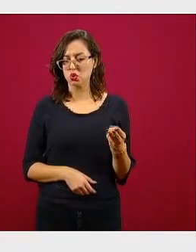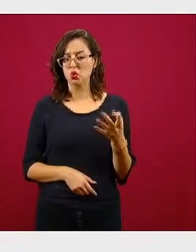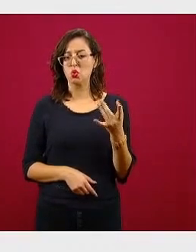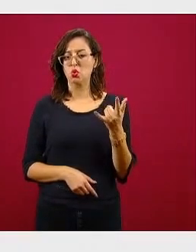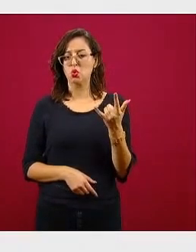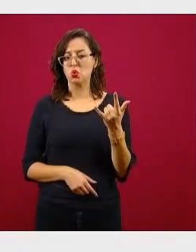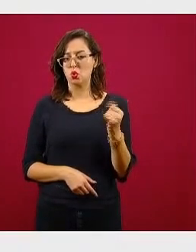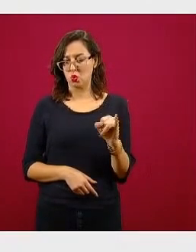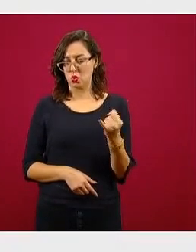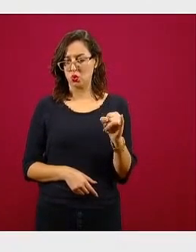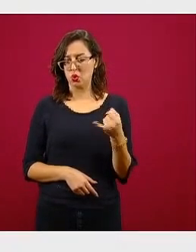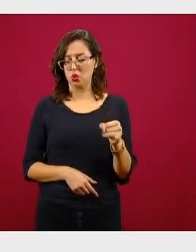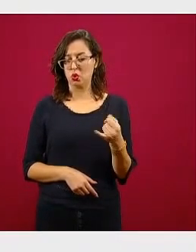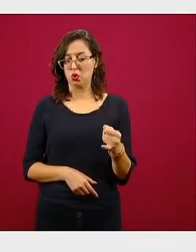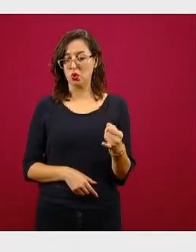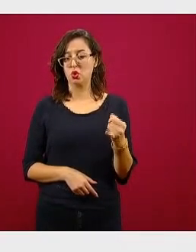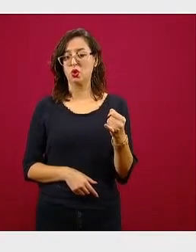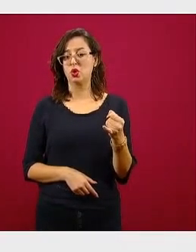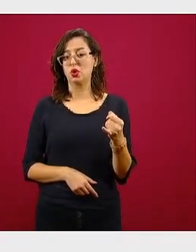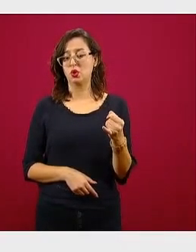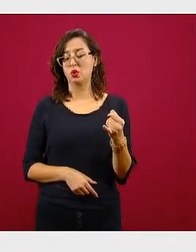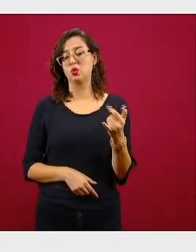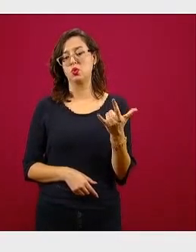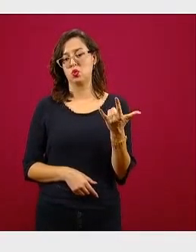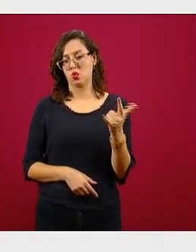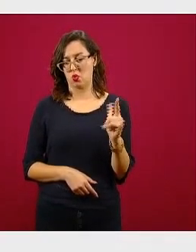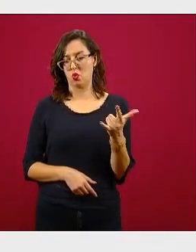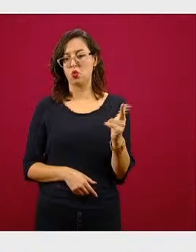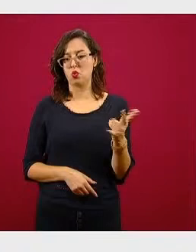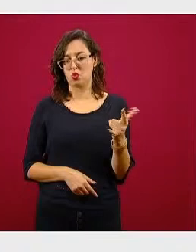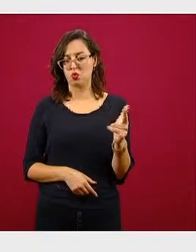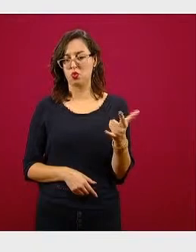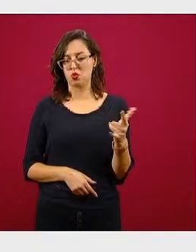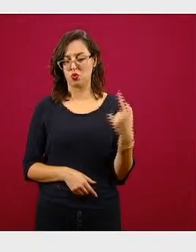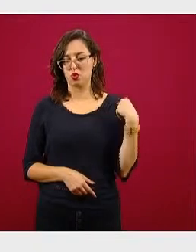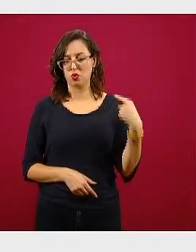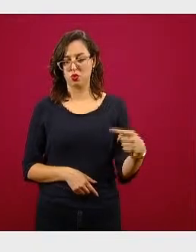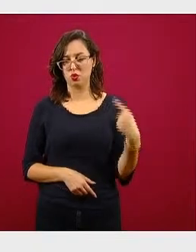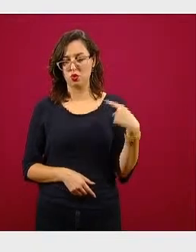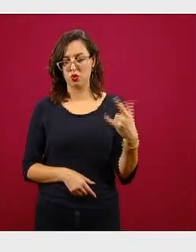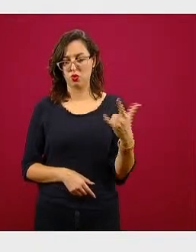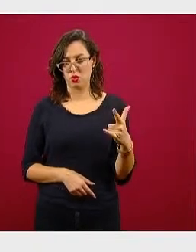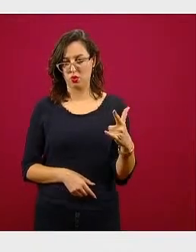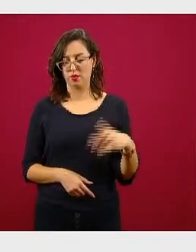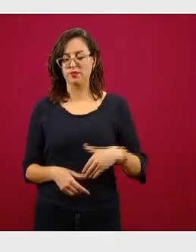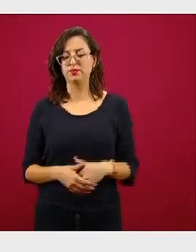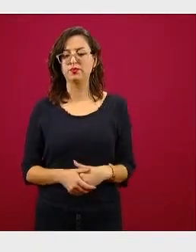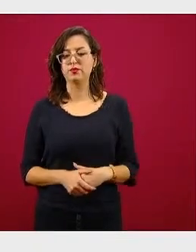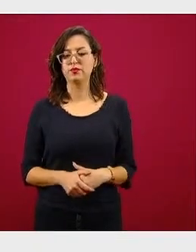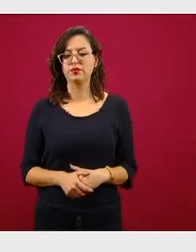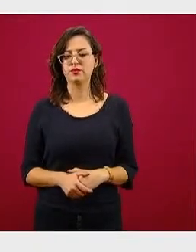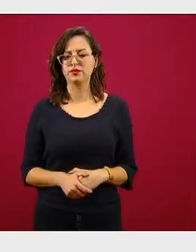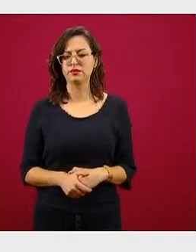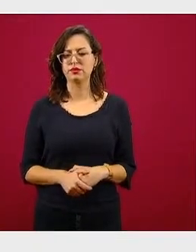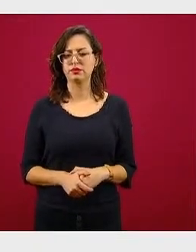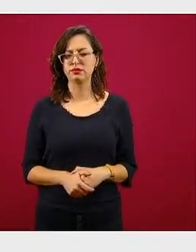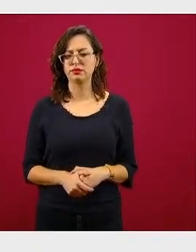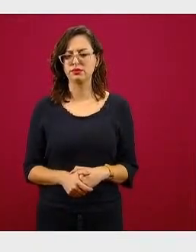ya estamos en junio y aquí estamos ya en las 2 o la semana que va de julio.